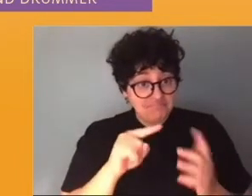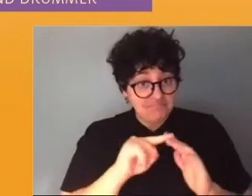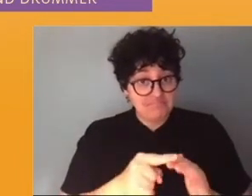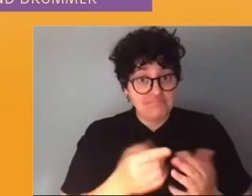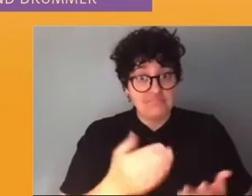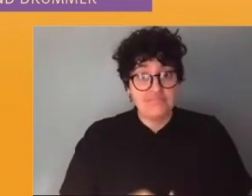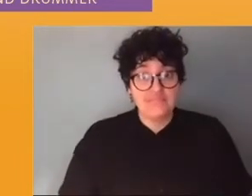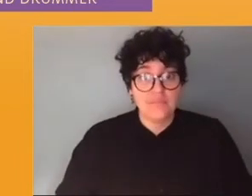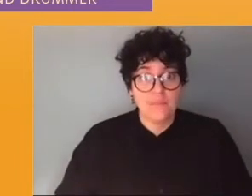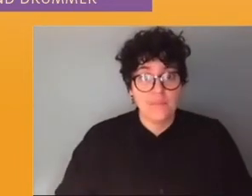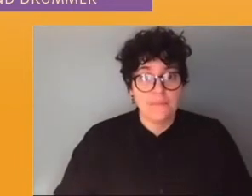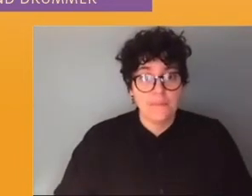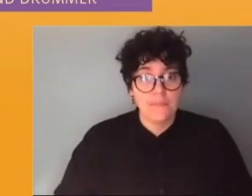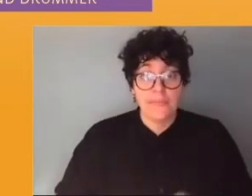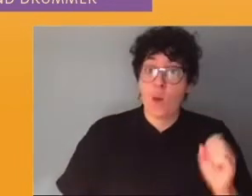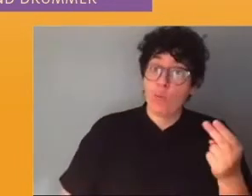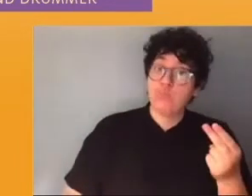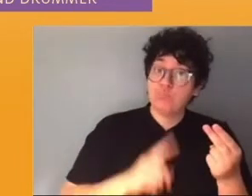Claro.